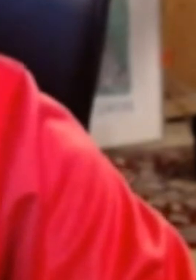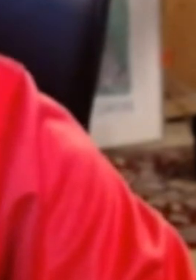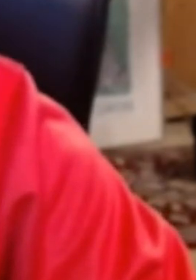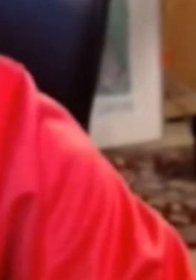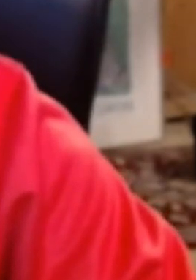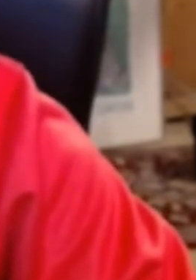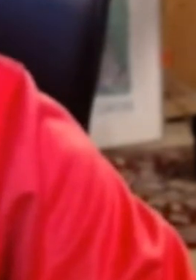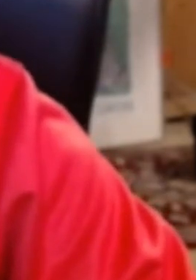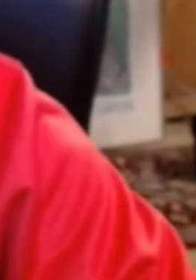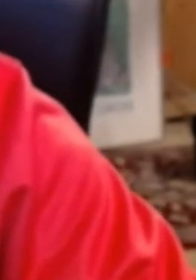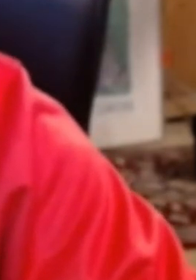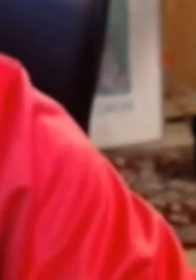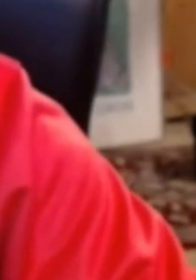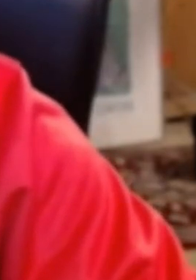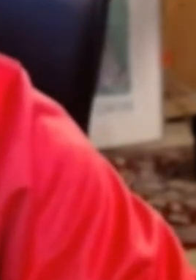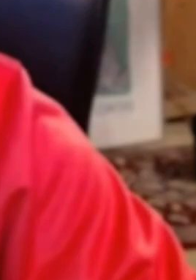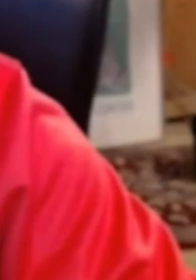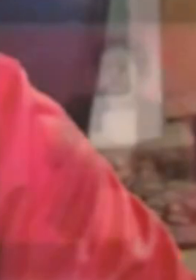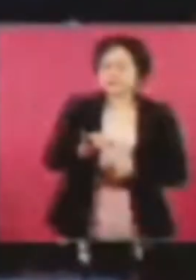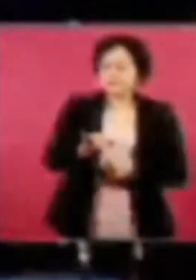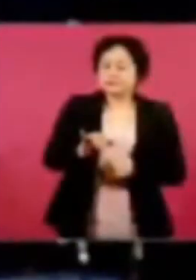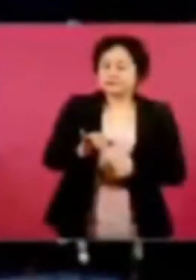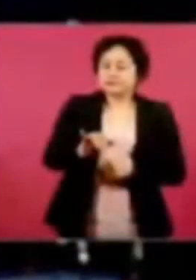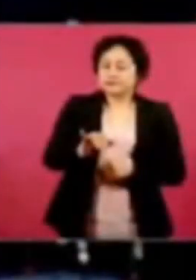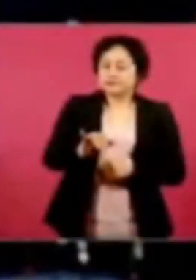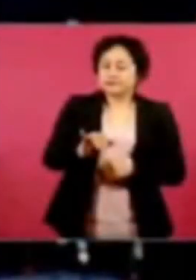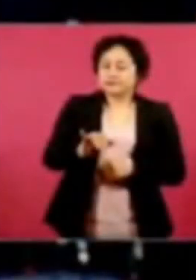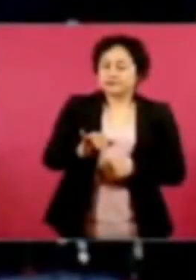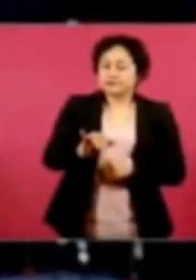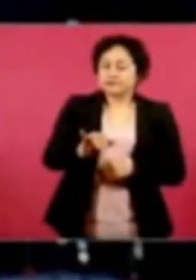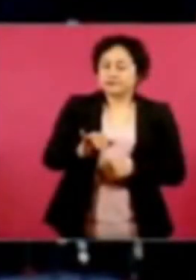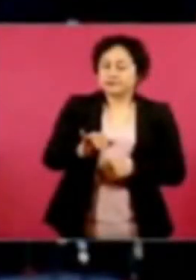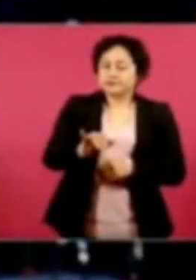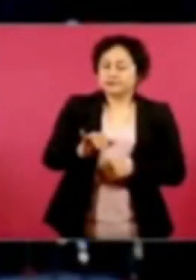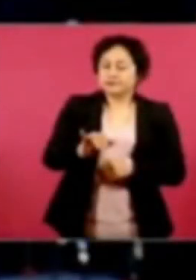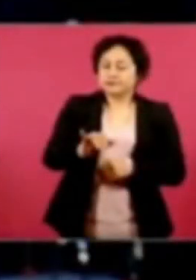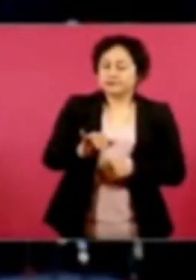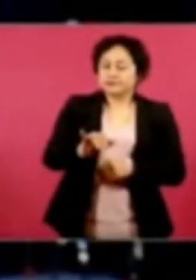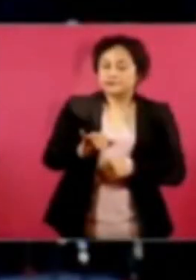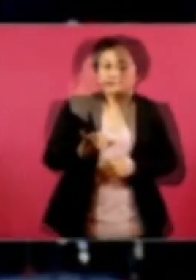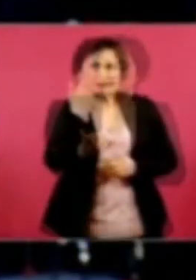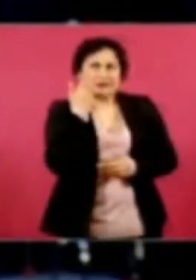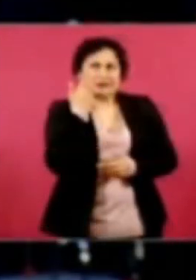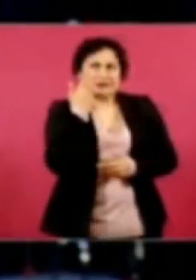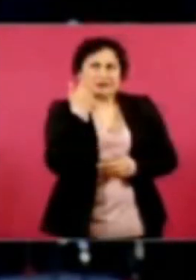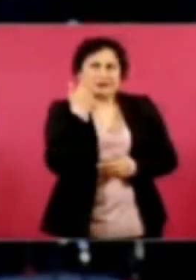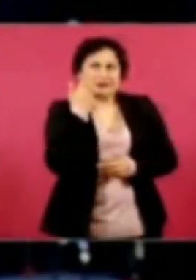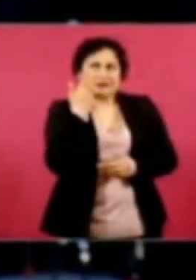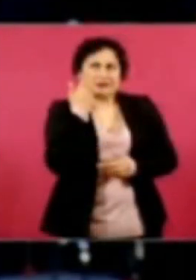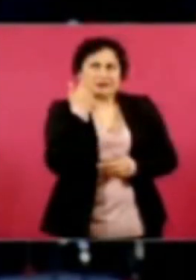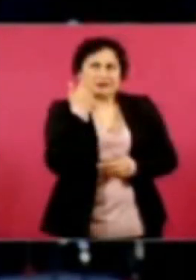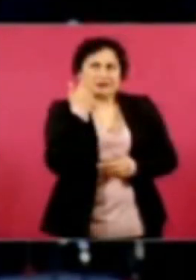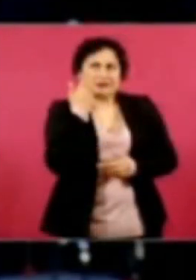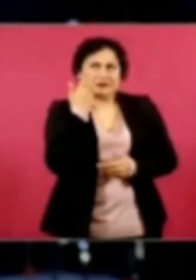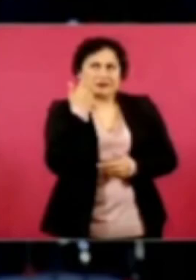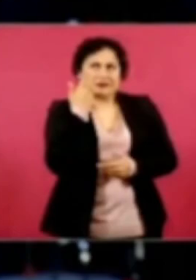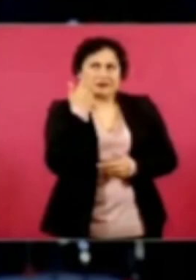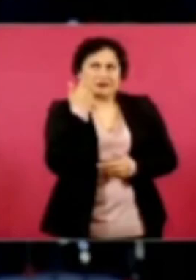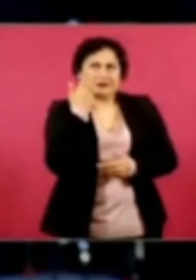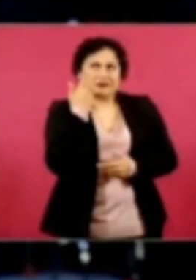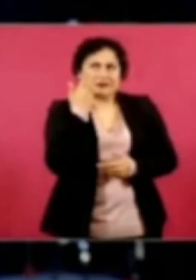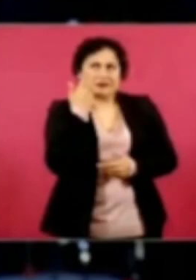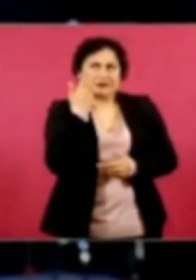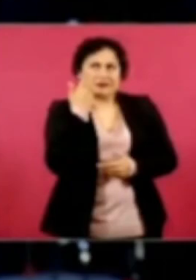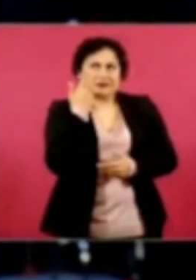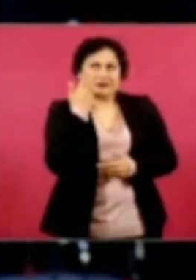vez más del payasito de la tele Jorge Ramos, este personajazo que pues es reconocido a nivel